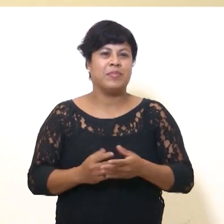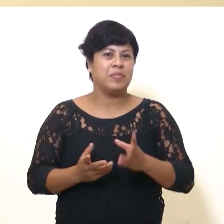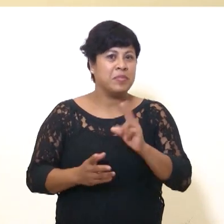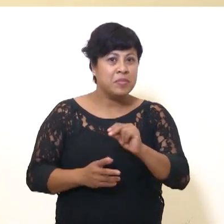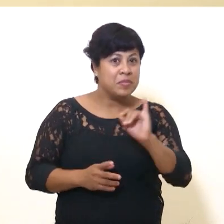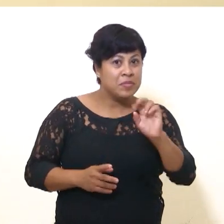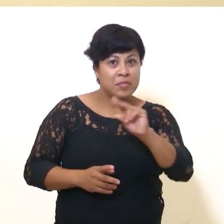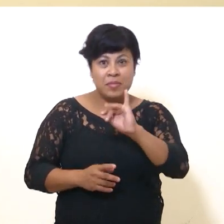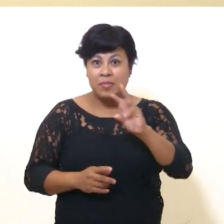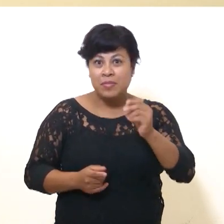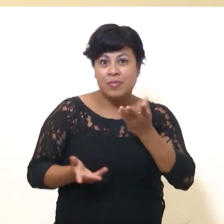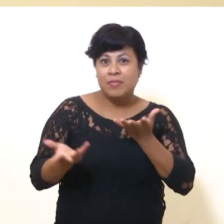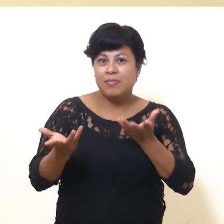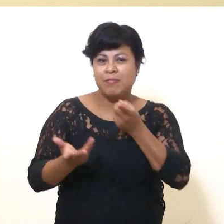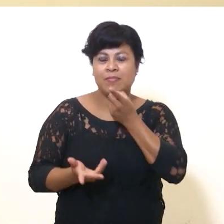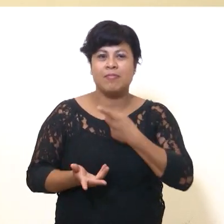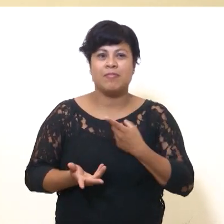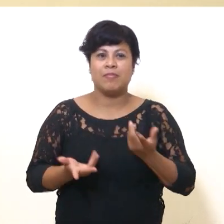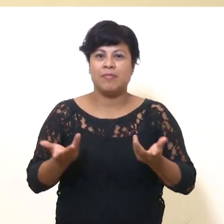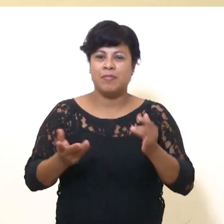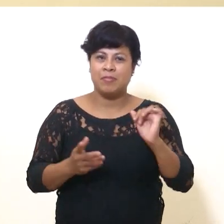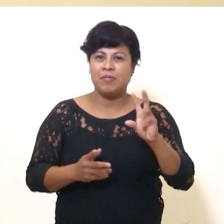Más o menos dicen por acá, por allá, ¿no?